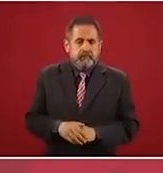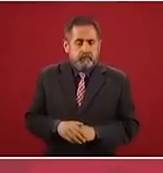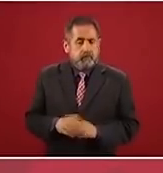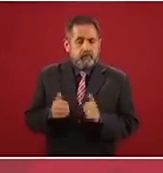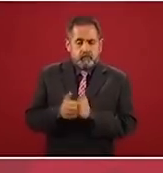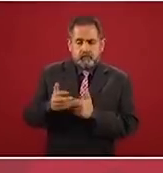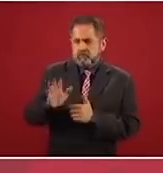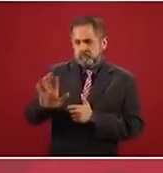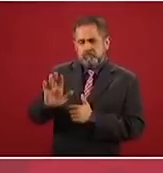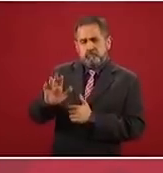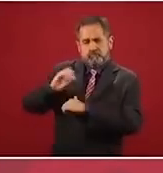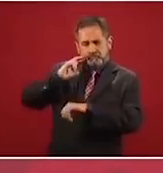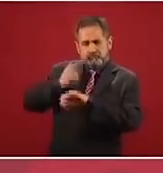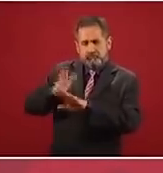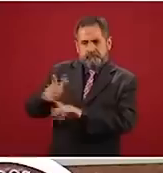respetando la autonomía